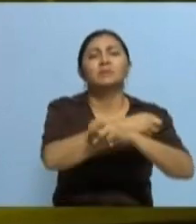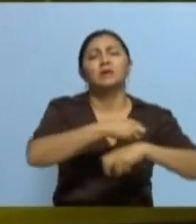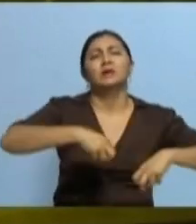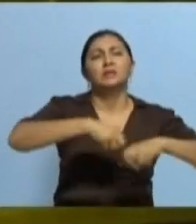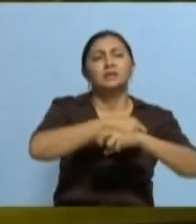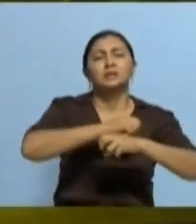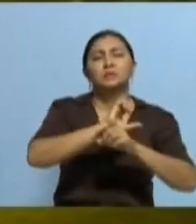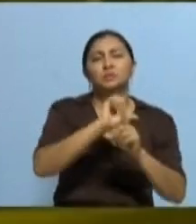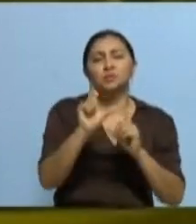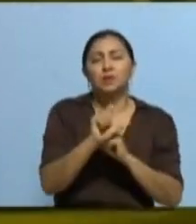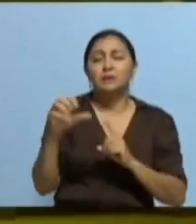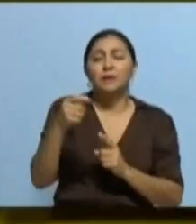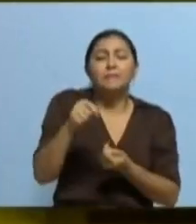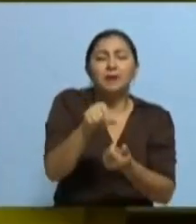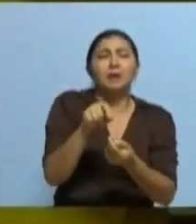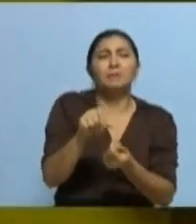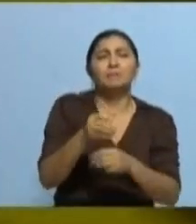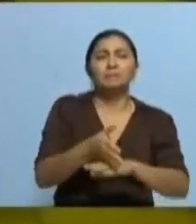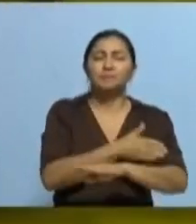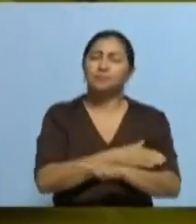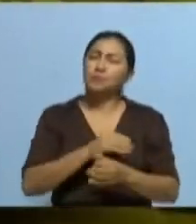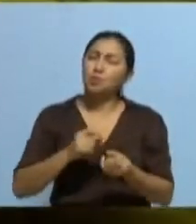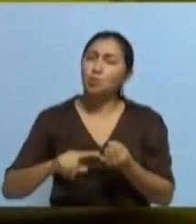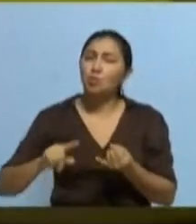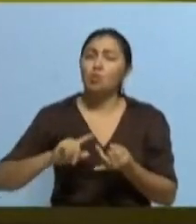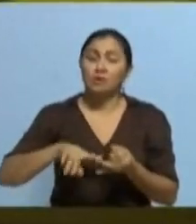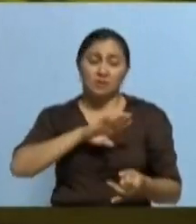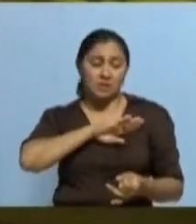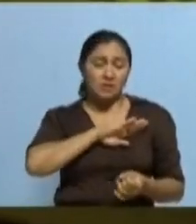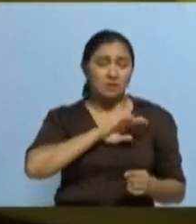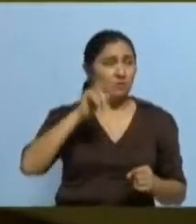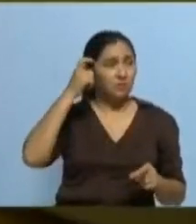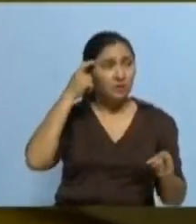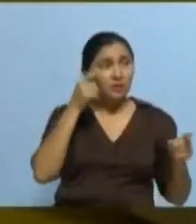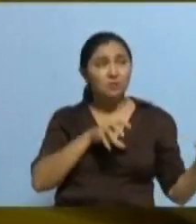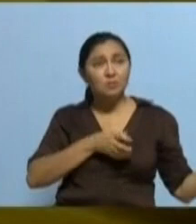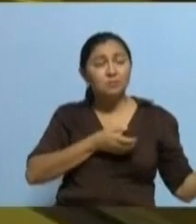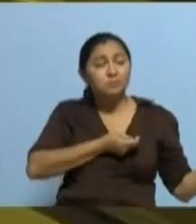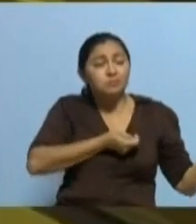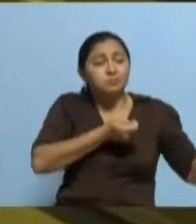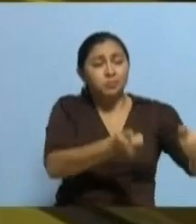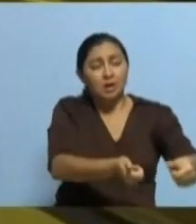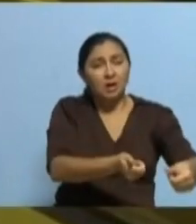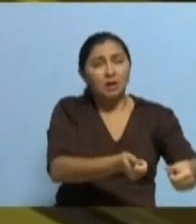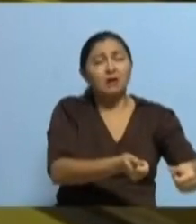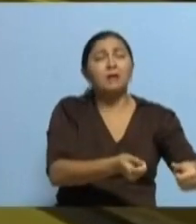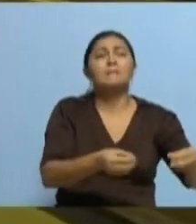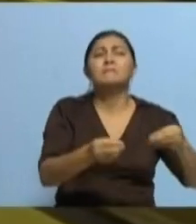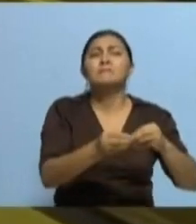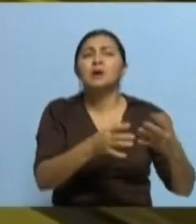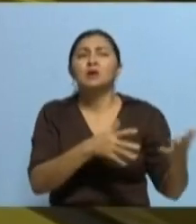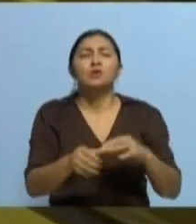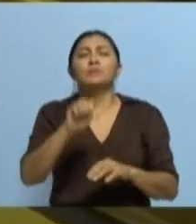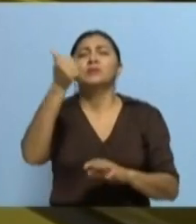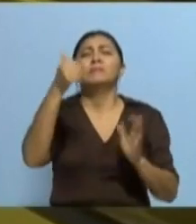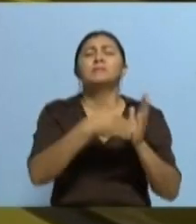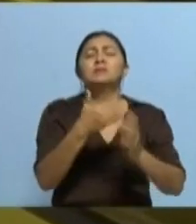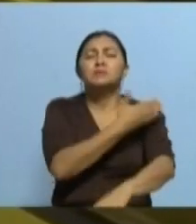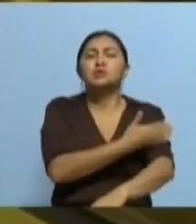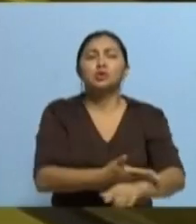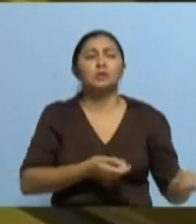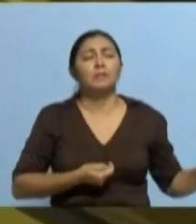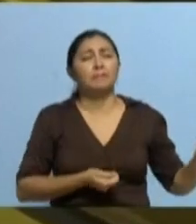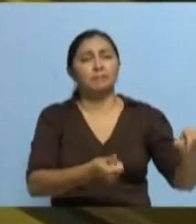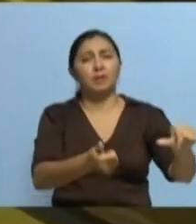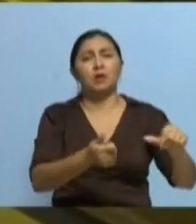incluso después de aportes para su operación que desde la alcaldía y la gobernación del Atlántico se han hecho y que superan los 10 mil millones de